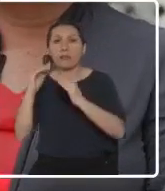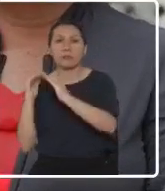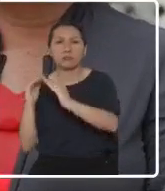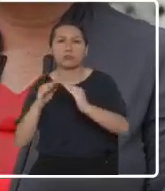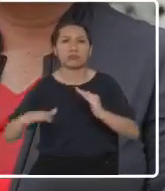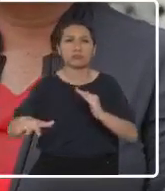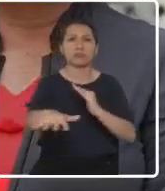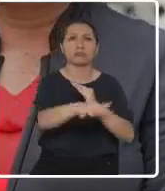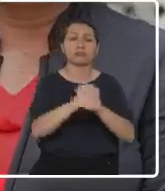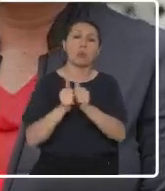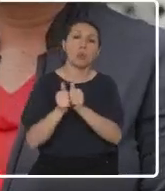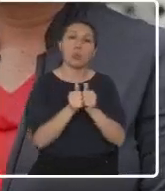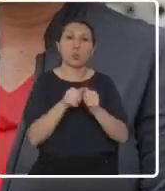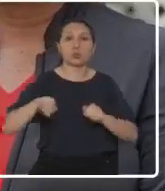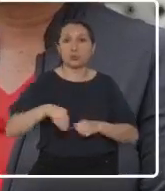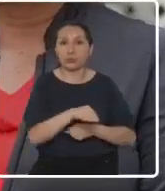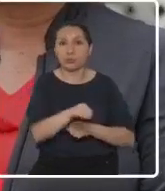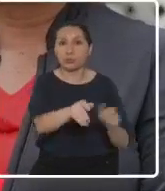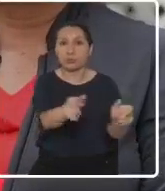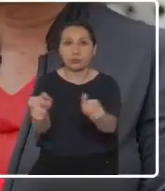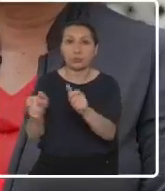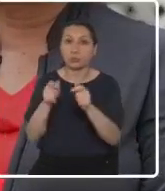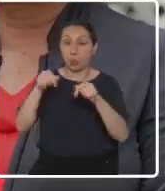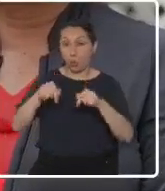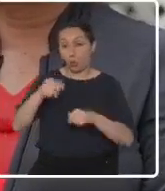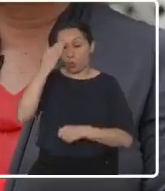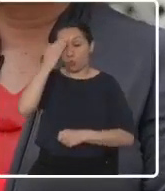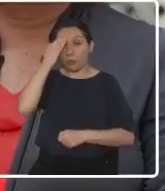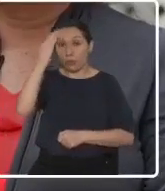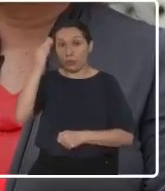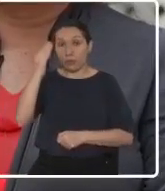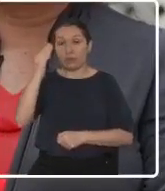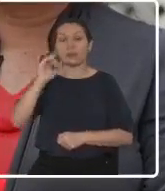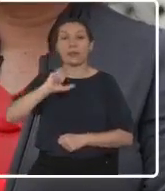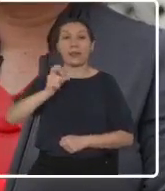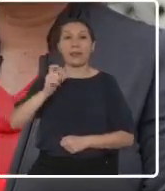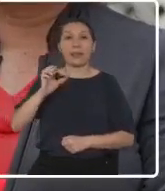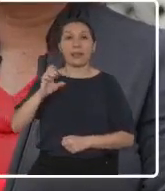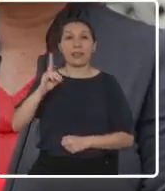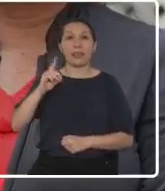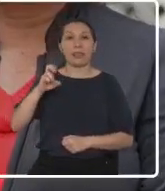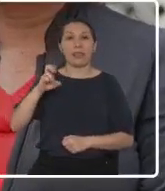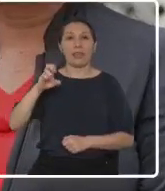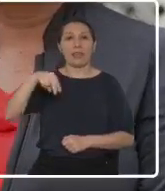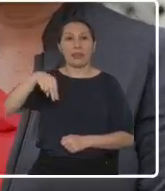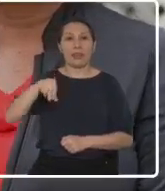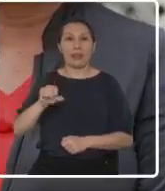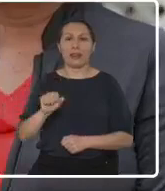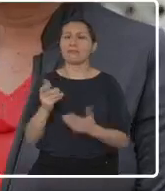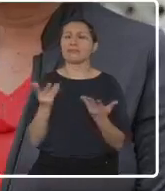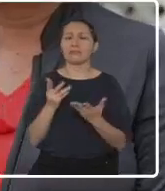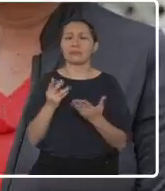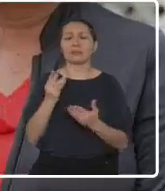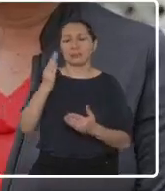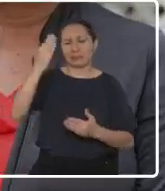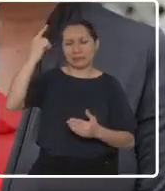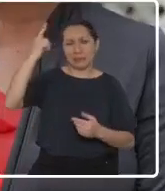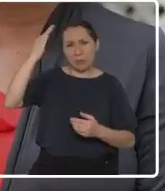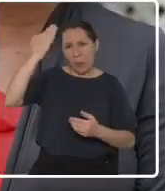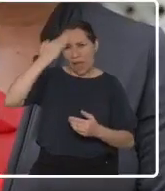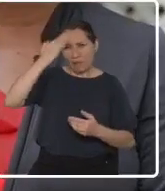en conjunto con las rondas de patrullaje. Y hoy día el GEDENA, que es la cadena de